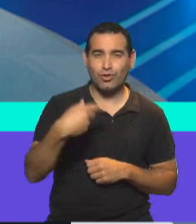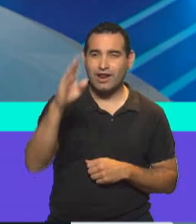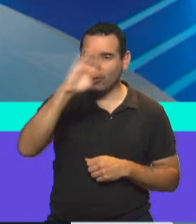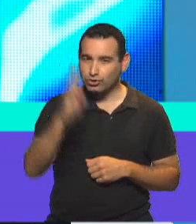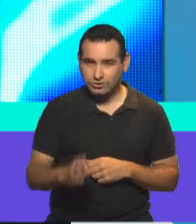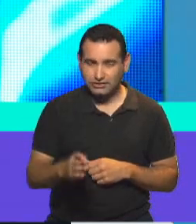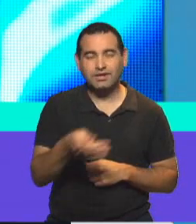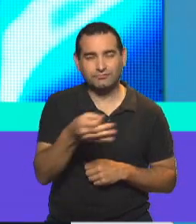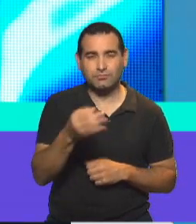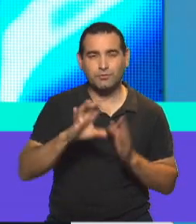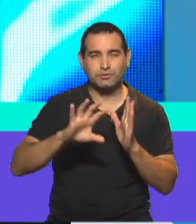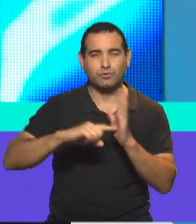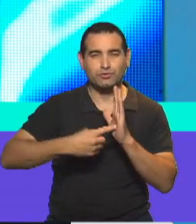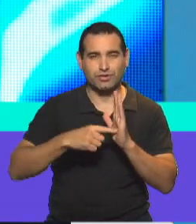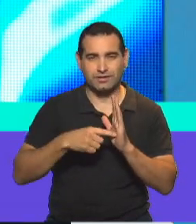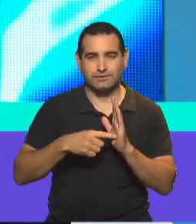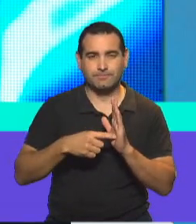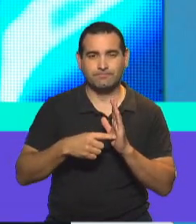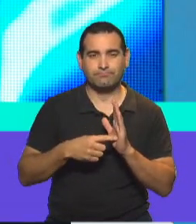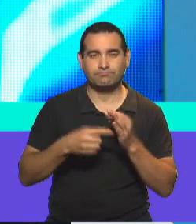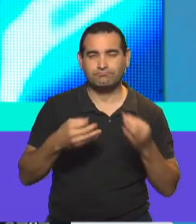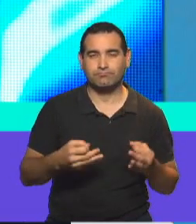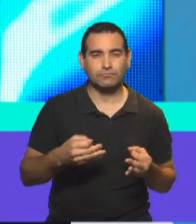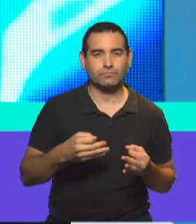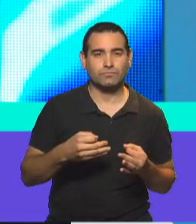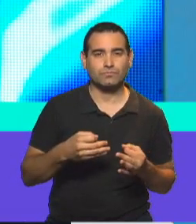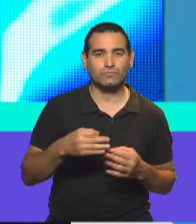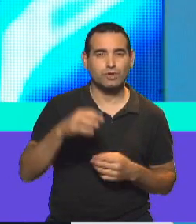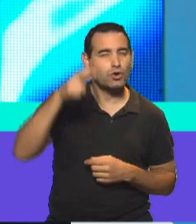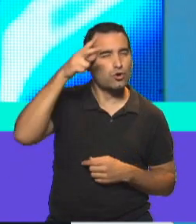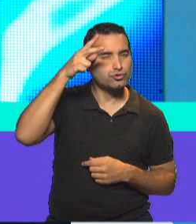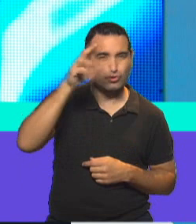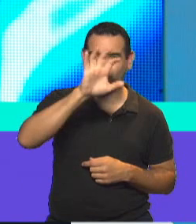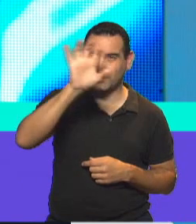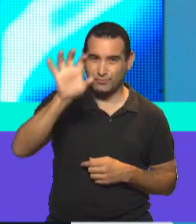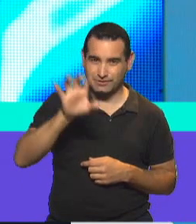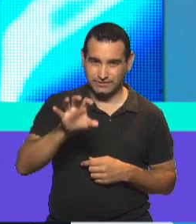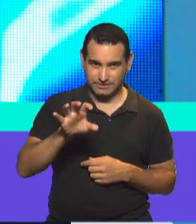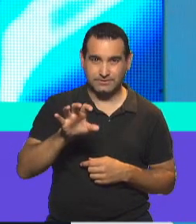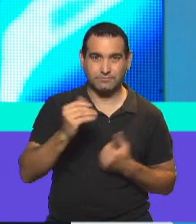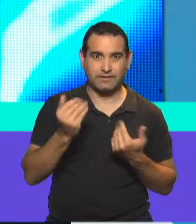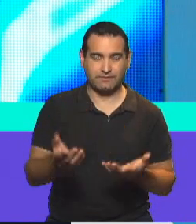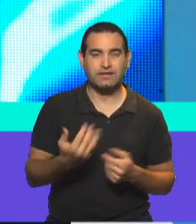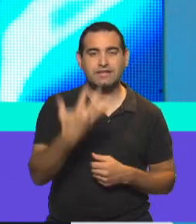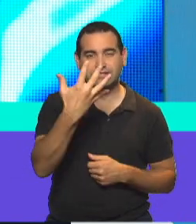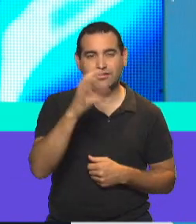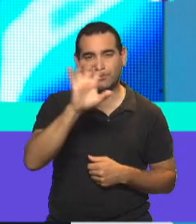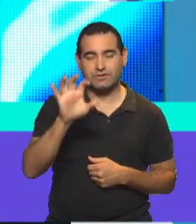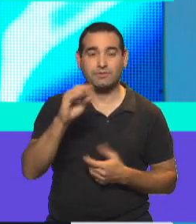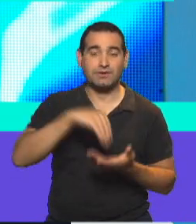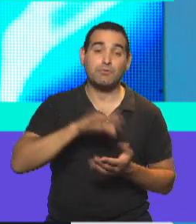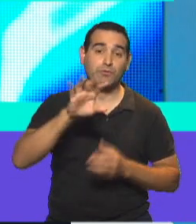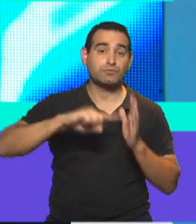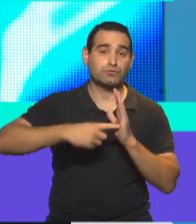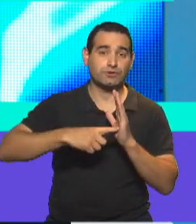provincia de Buenos Aires. Son en realidad 8 provincias. Son 5 provincias nuevas, pero por ejemplo la provincia de